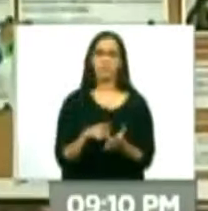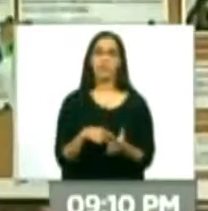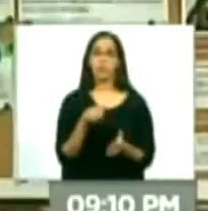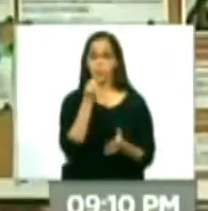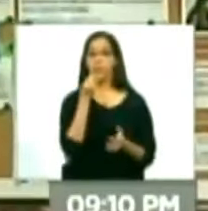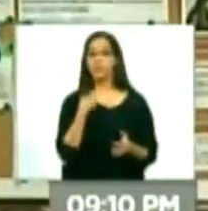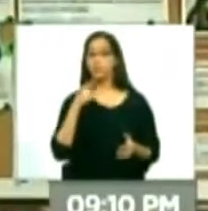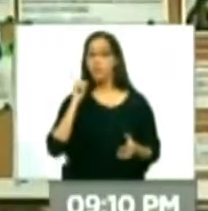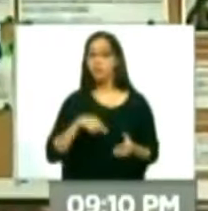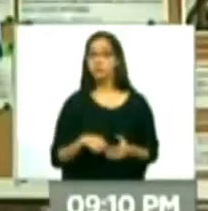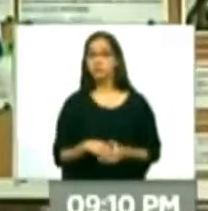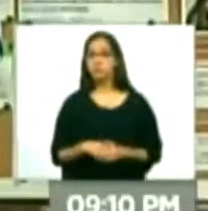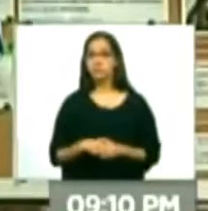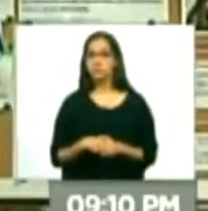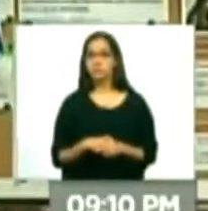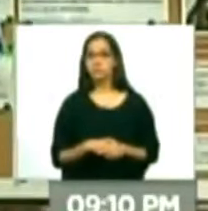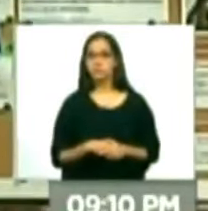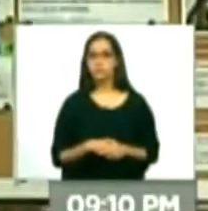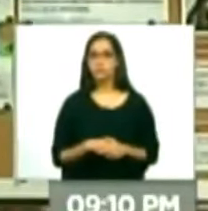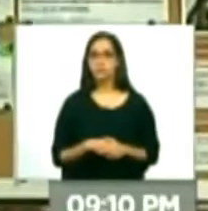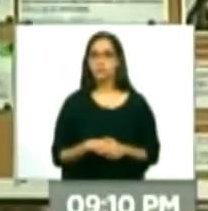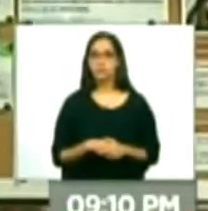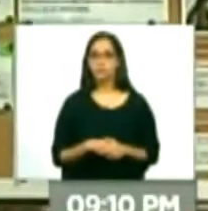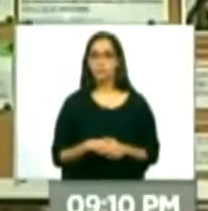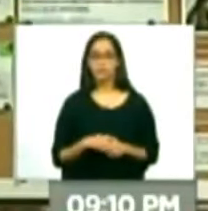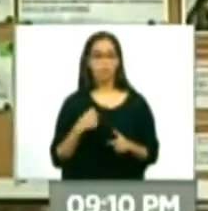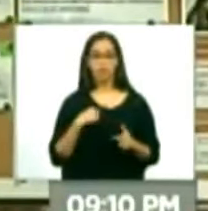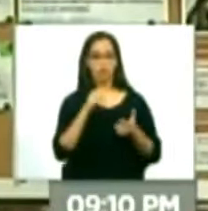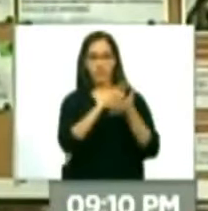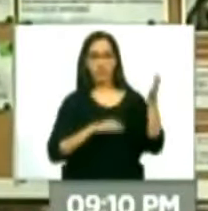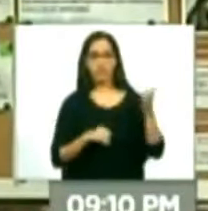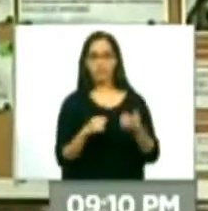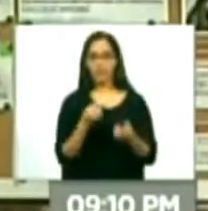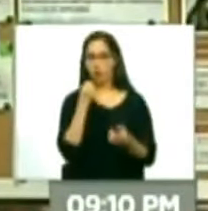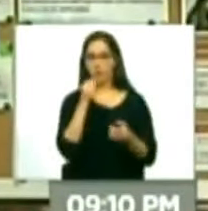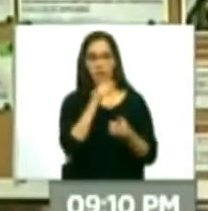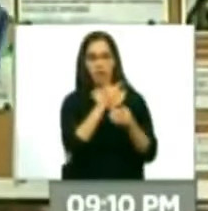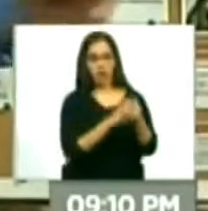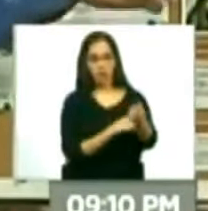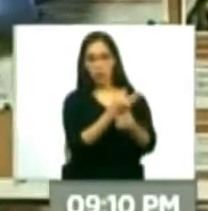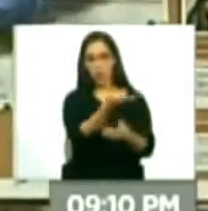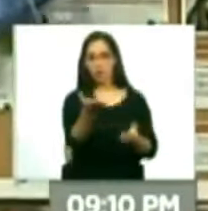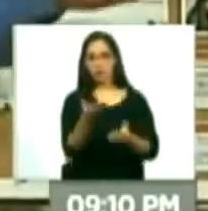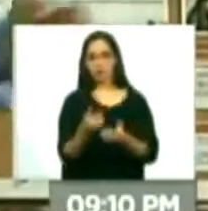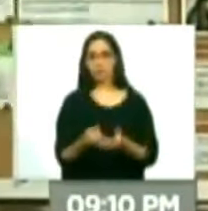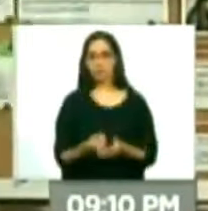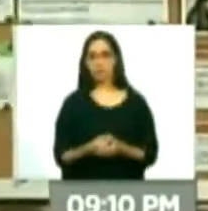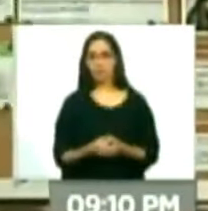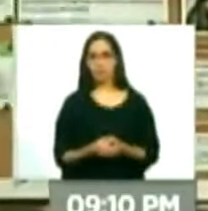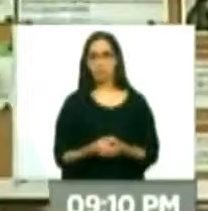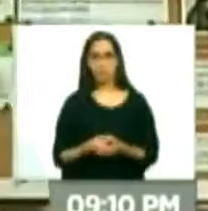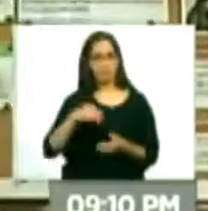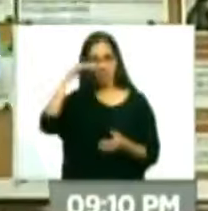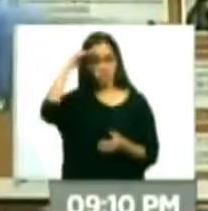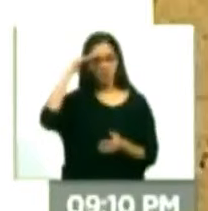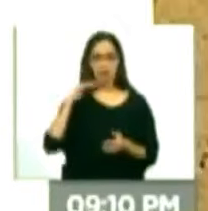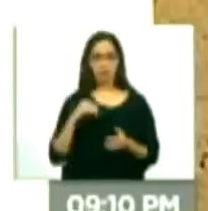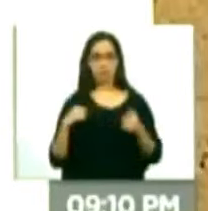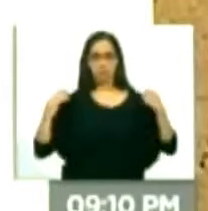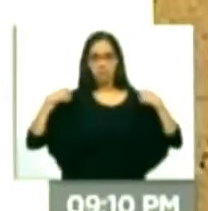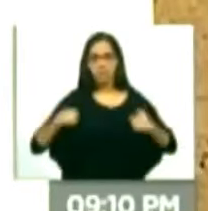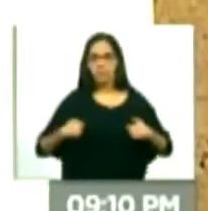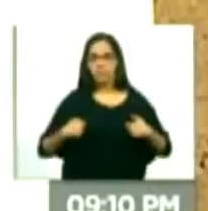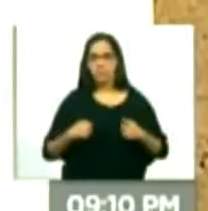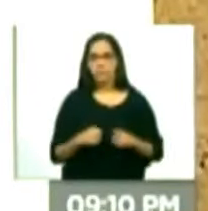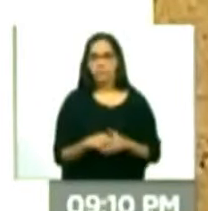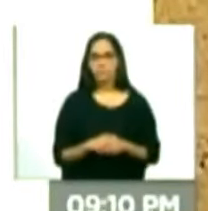también. Porque yo no le iba a quitar la comida a los hermanos de allá. Así van los compañeros de la Fuerza Armada. Estaba allá,